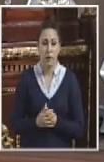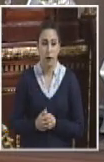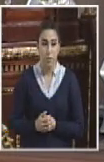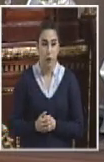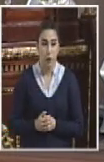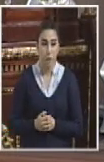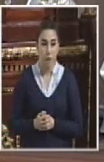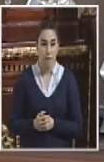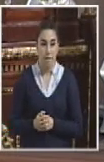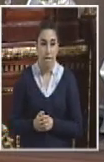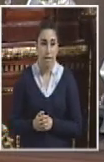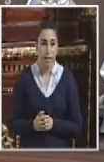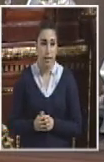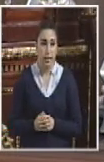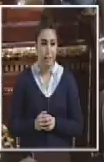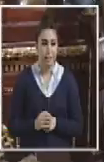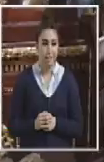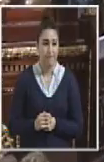Adelante, diputado.